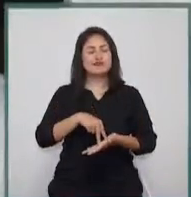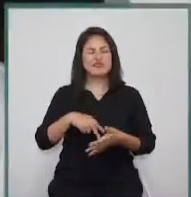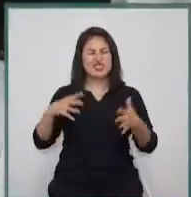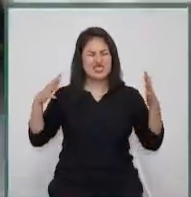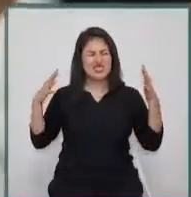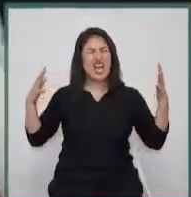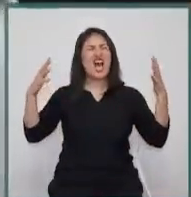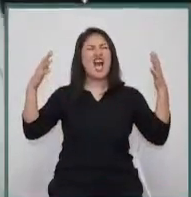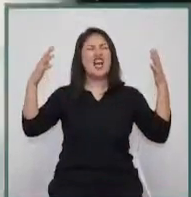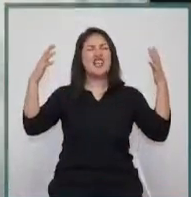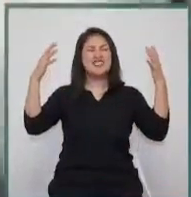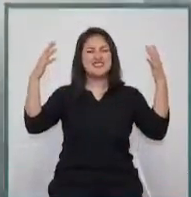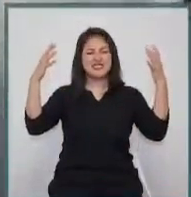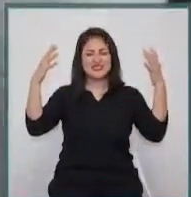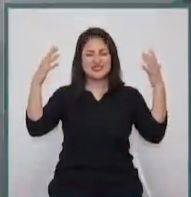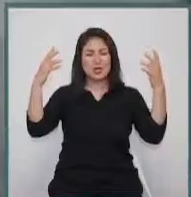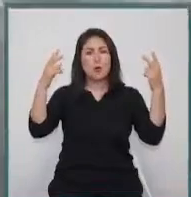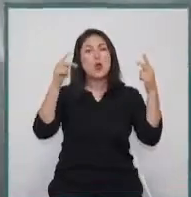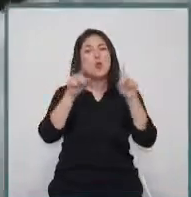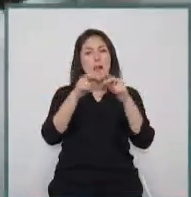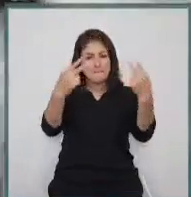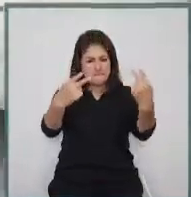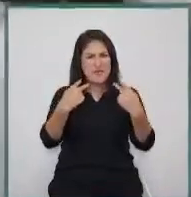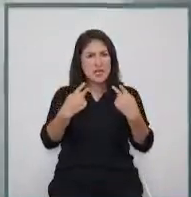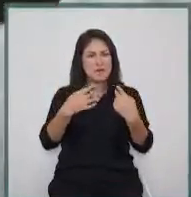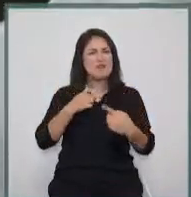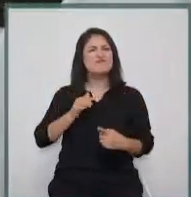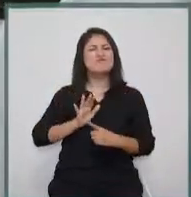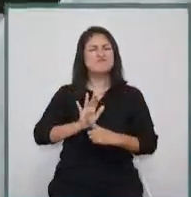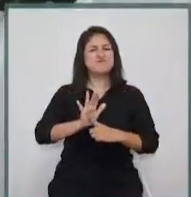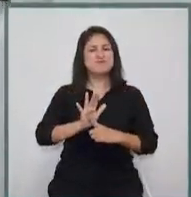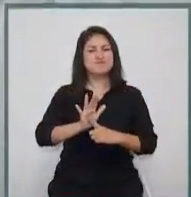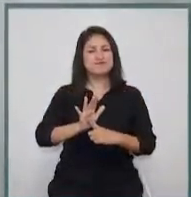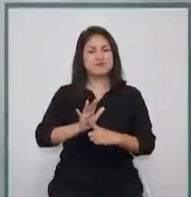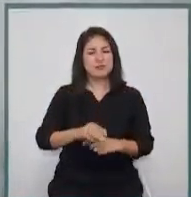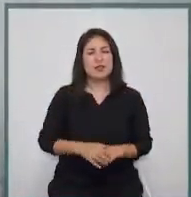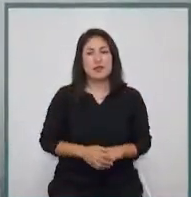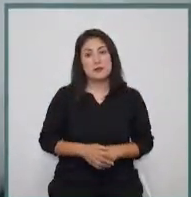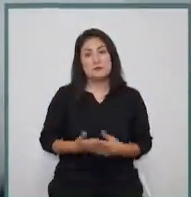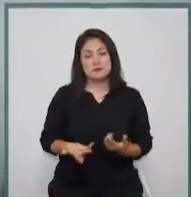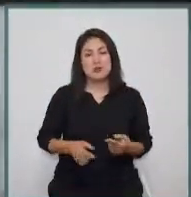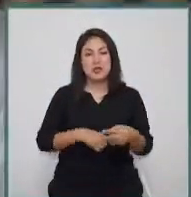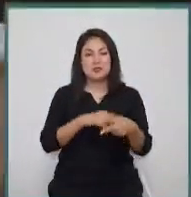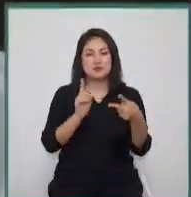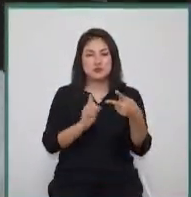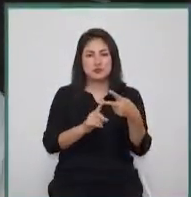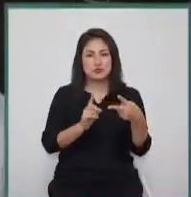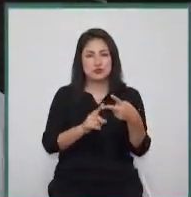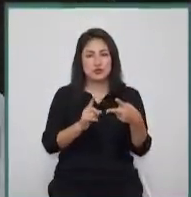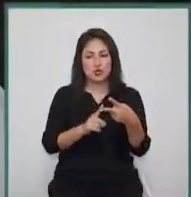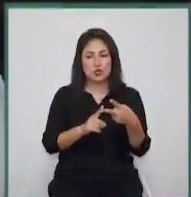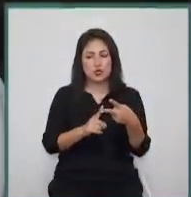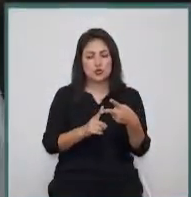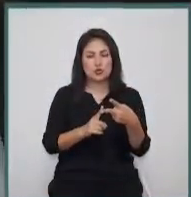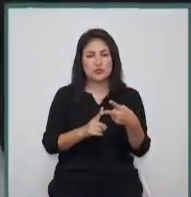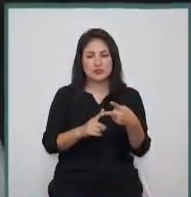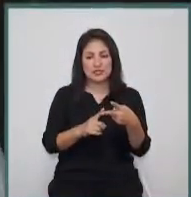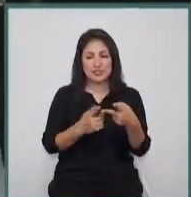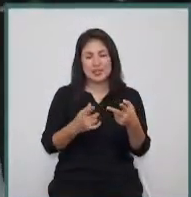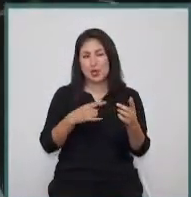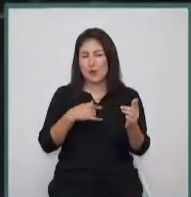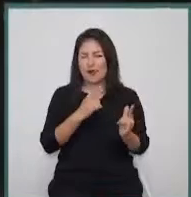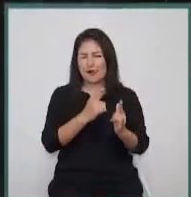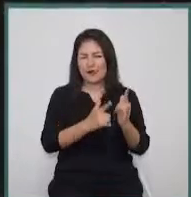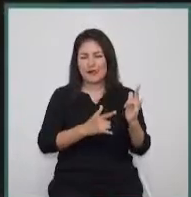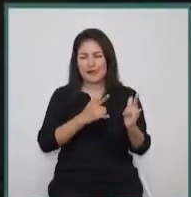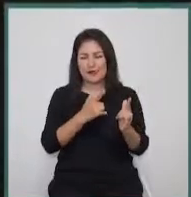presencia. ¡Ya, ya, ya, ya! Y dice, mírenme, acá estoy, he venido, ¿no? El guapeo, lógicamente,